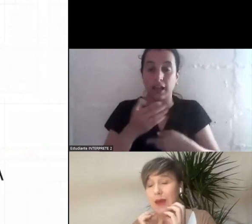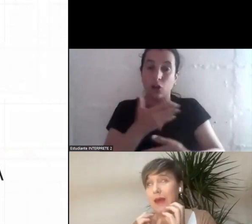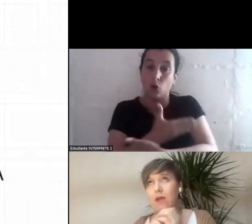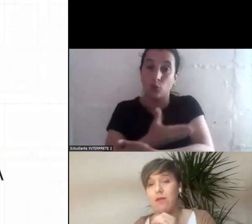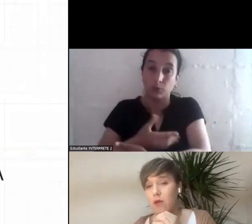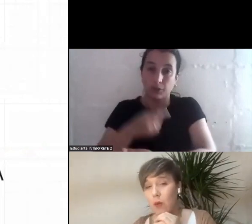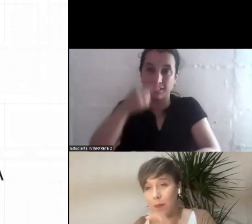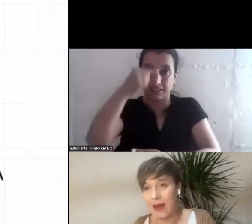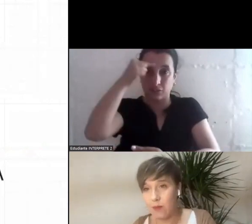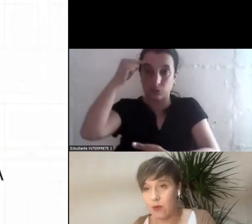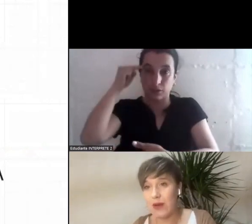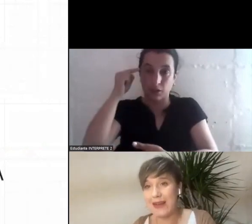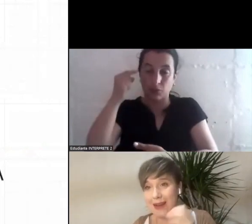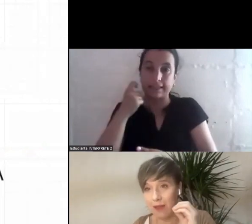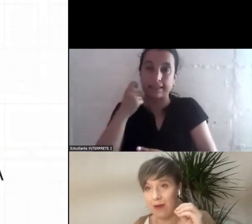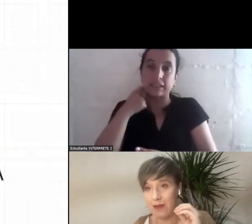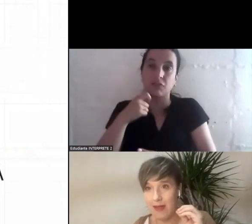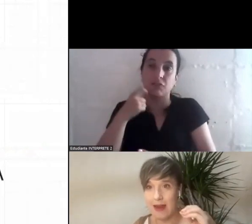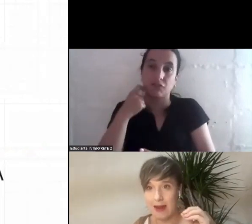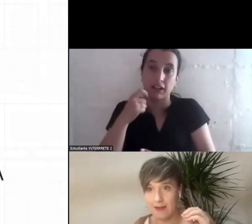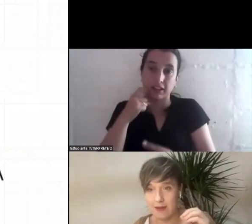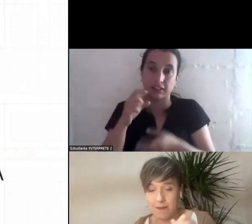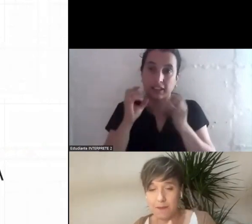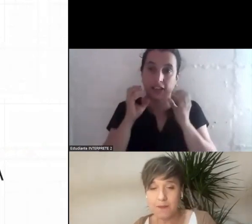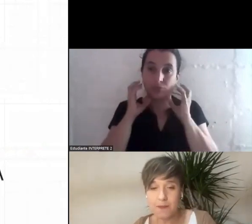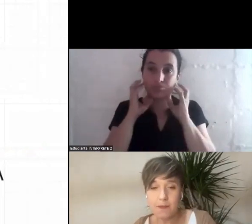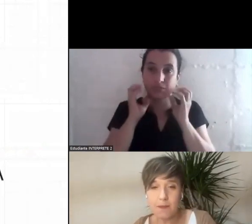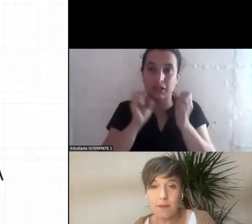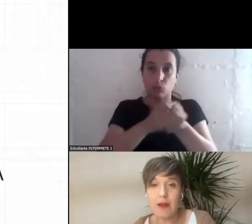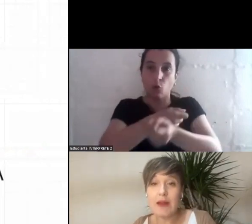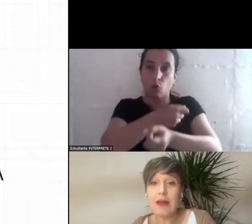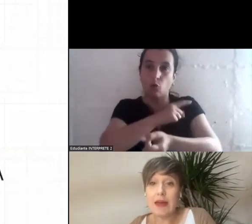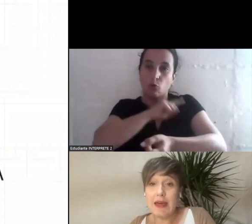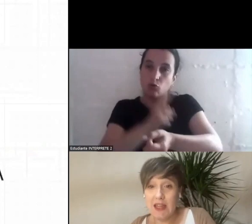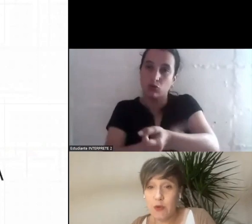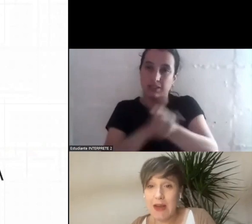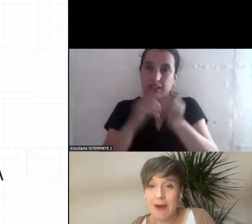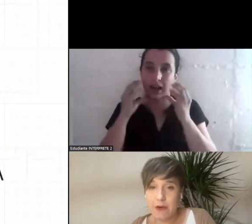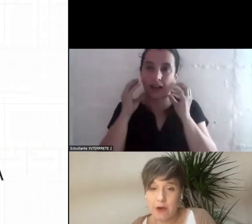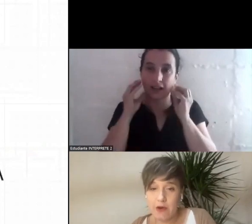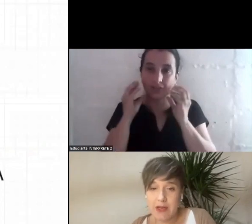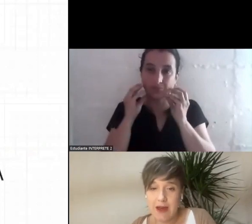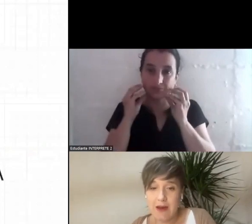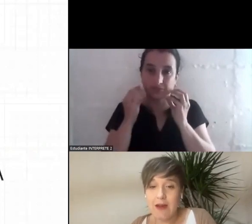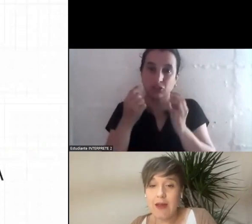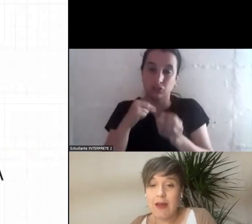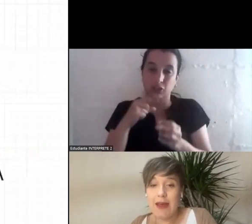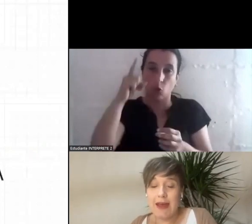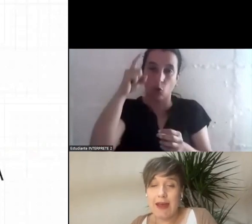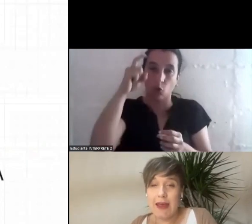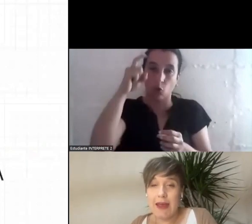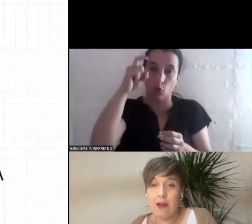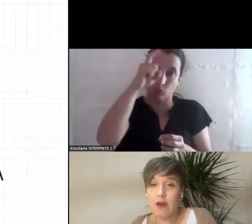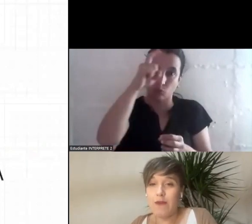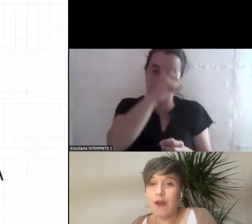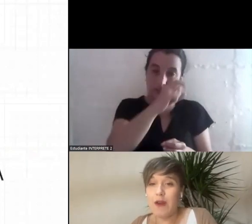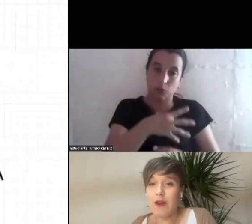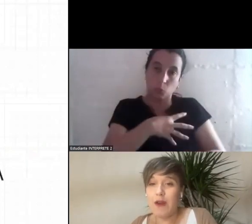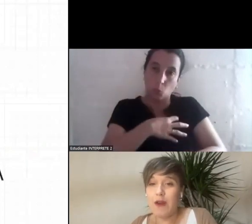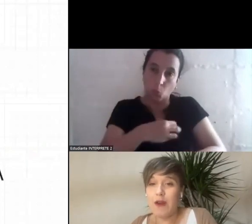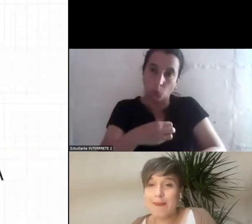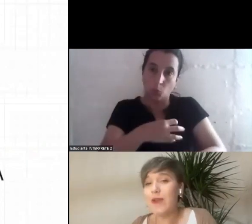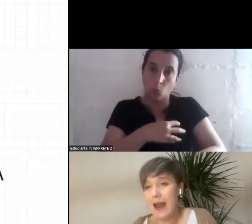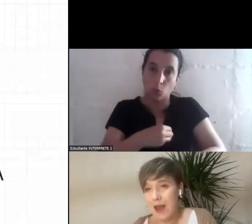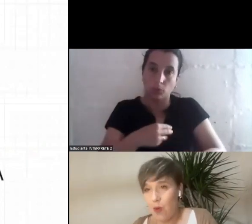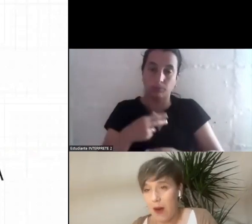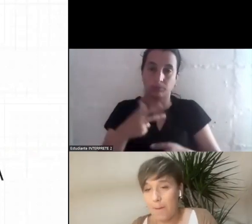esto complica mucho la extracción activa de la leche. Y después la macroglosia. Nos referimos así